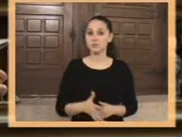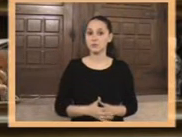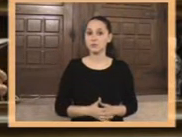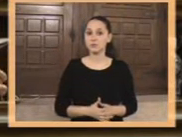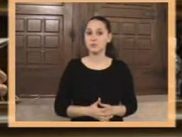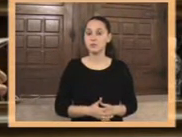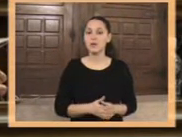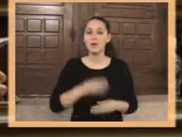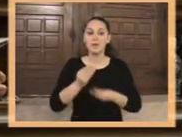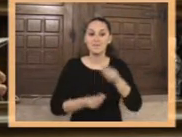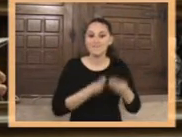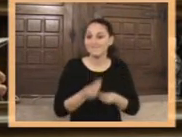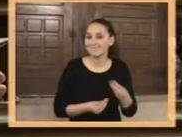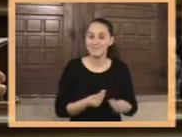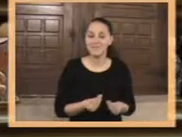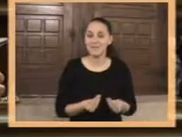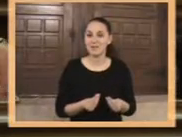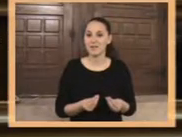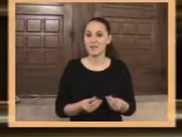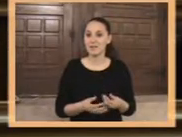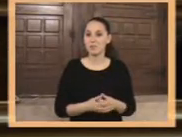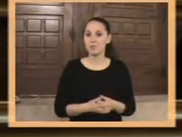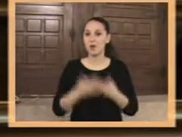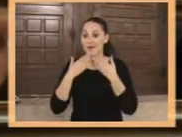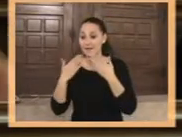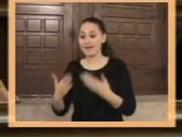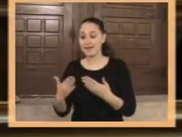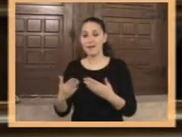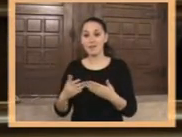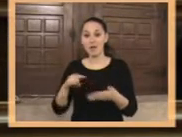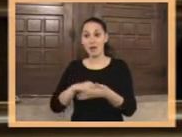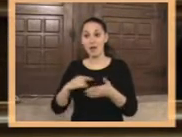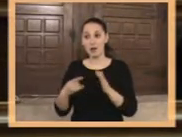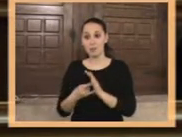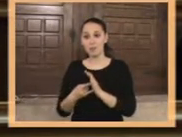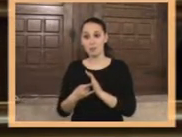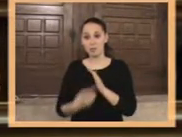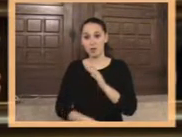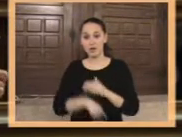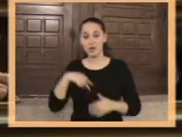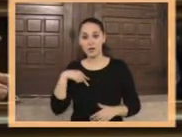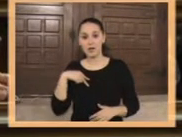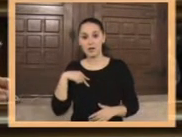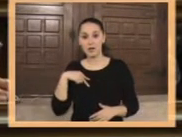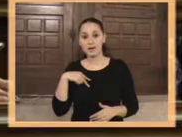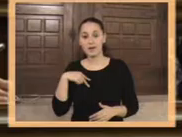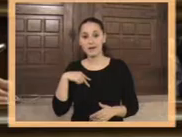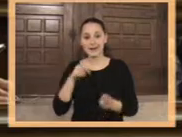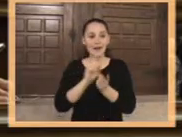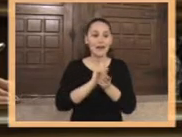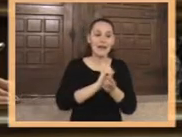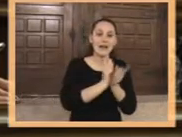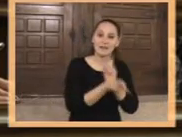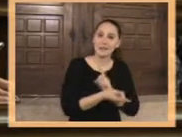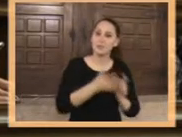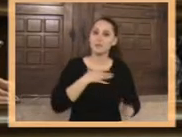lo que hacemos es precisamente eso. Gracias a la iniciativa privada, porque estamos hablando de un inmueble privado,